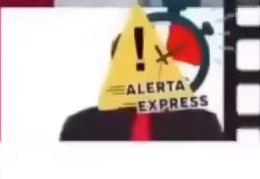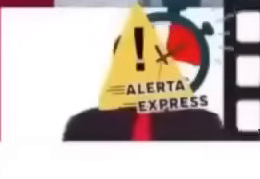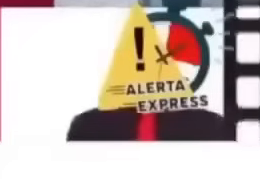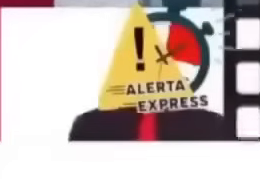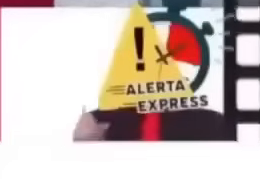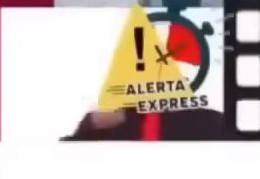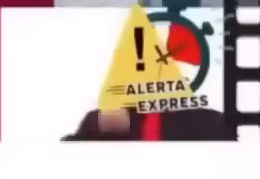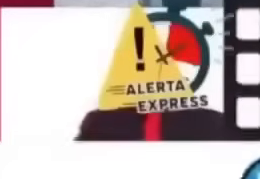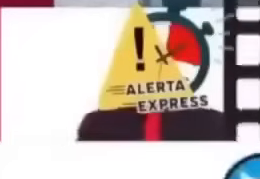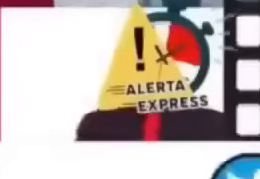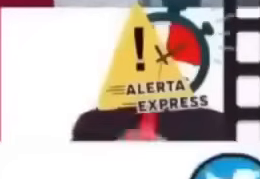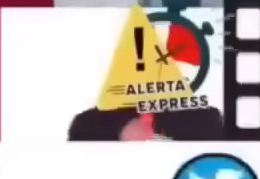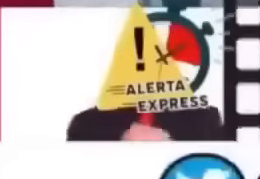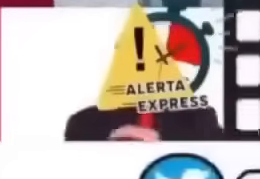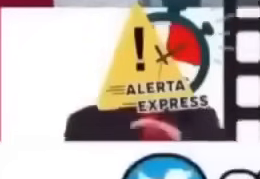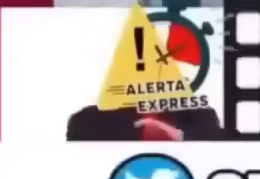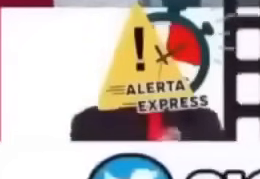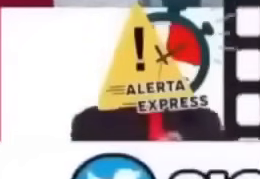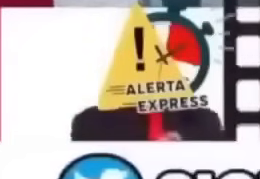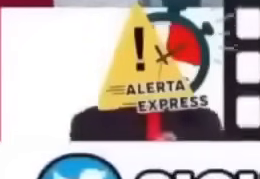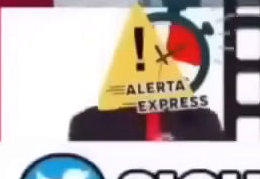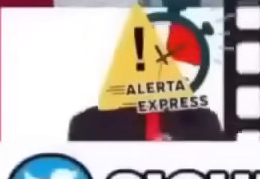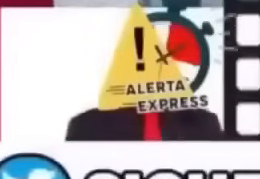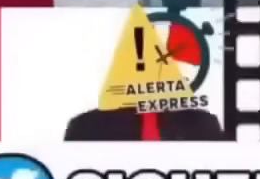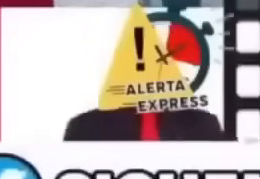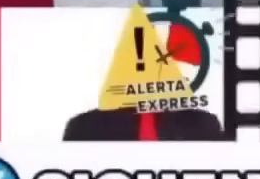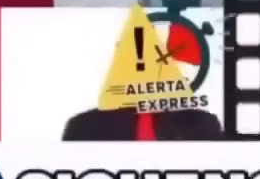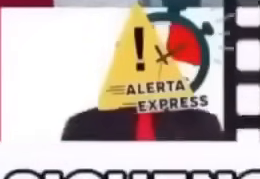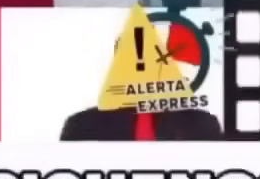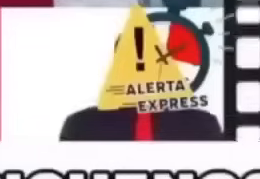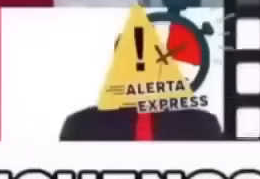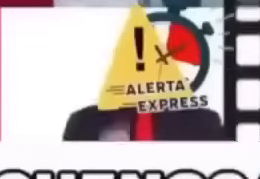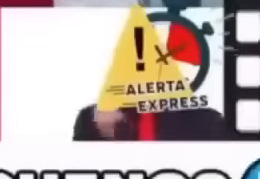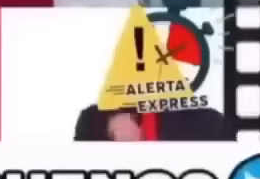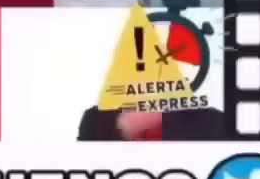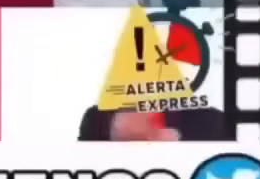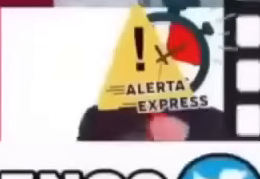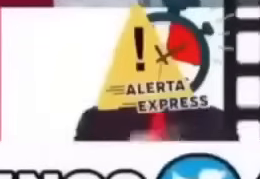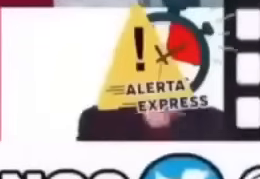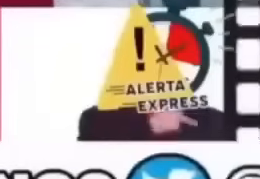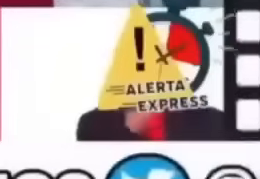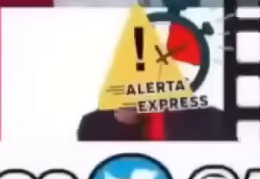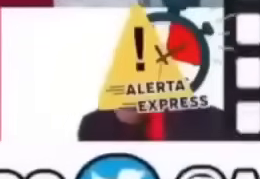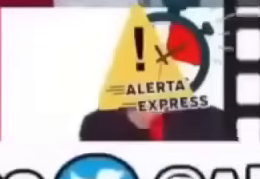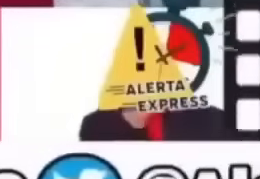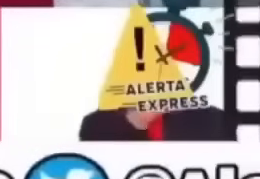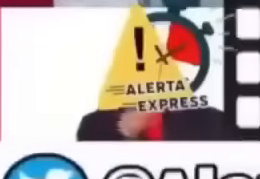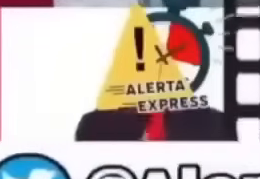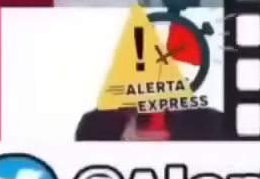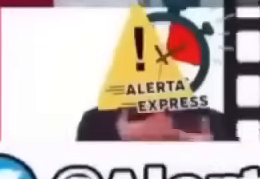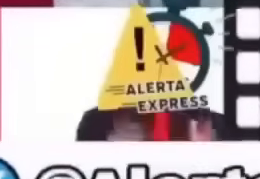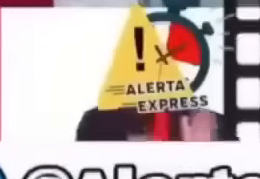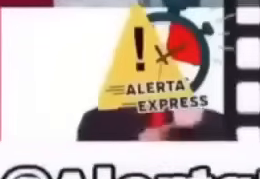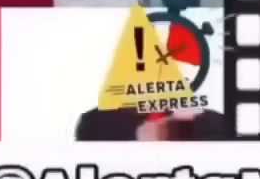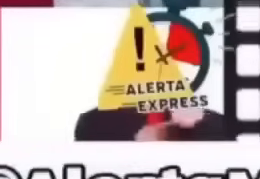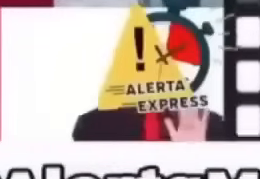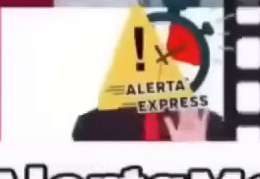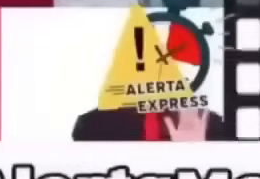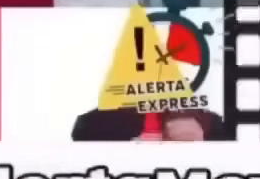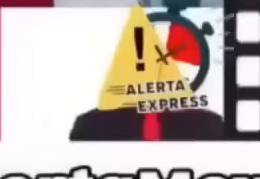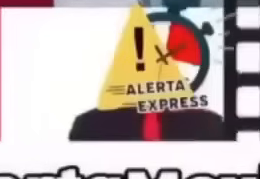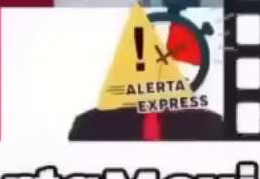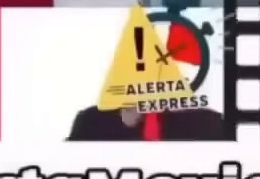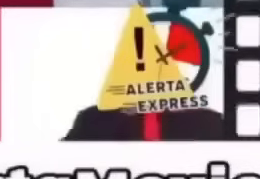corrupción? Bueno, toda esta investigación de la Fiscalía ahora muestra que inclusive